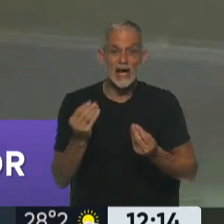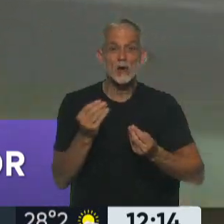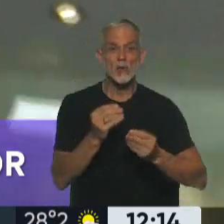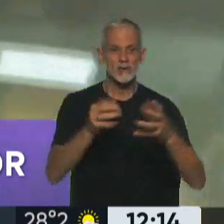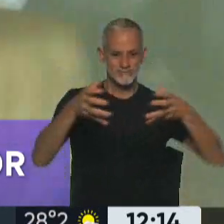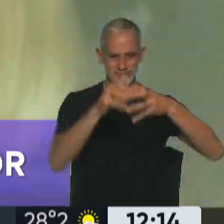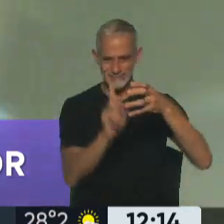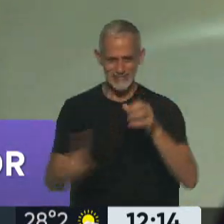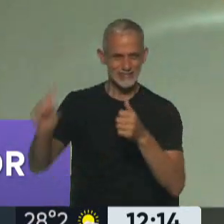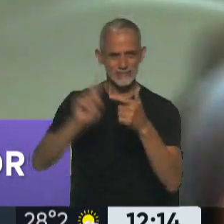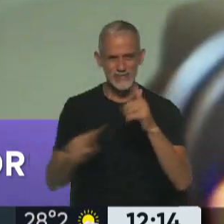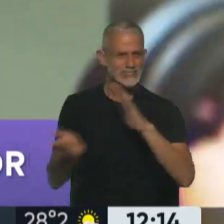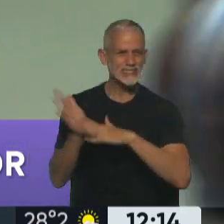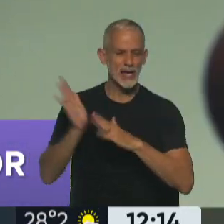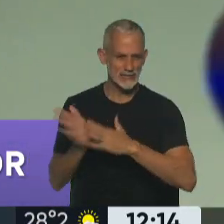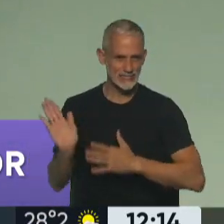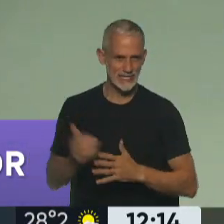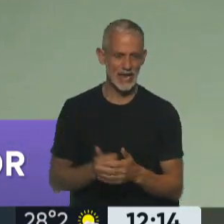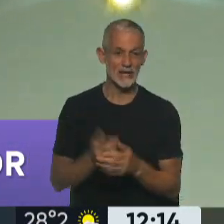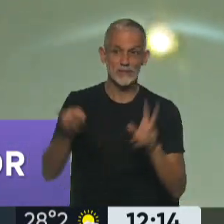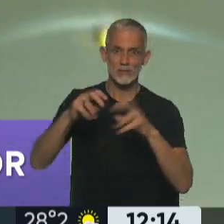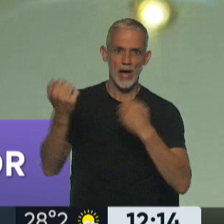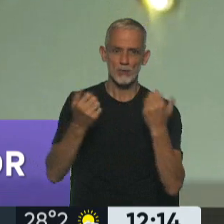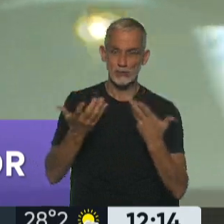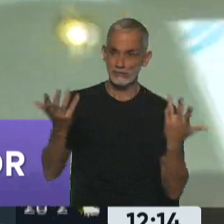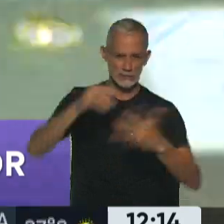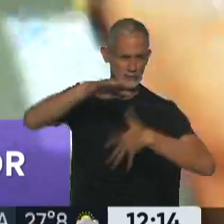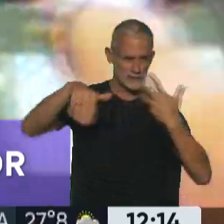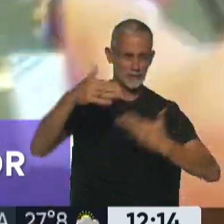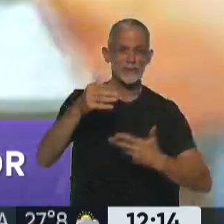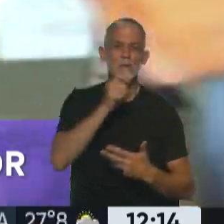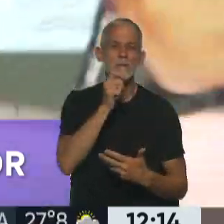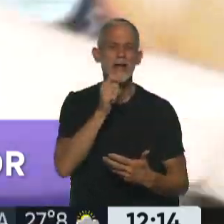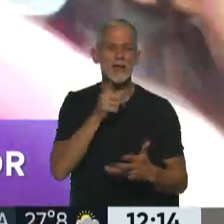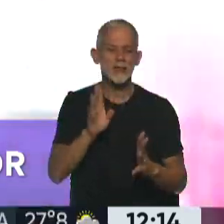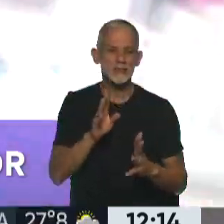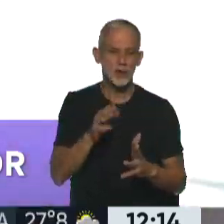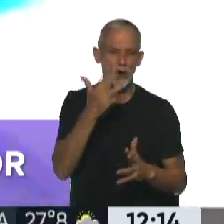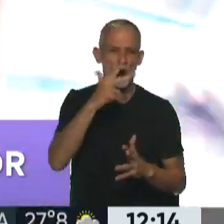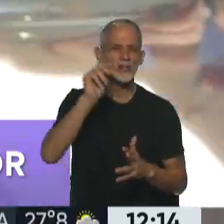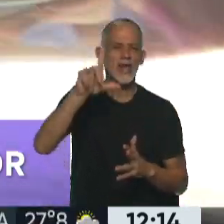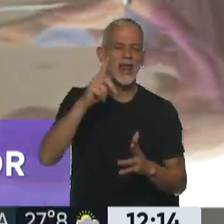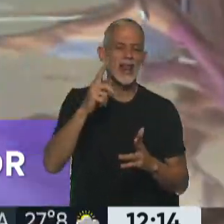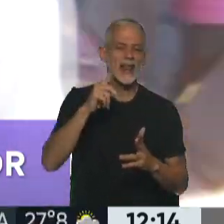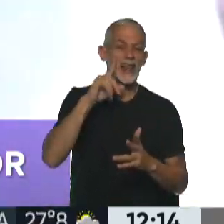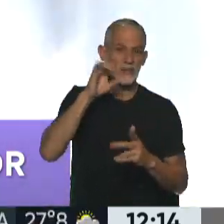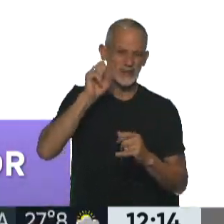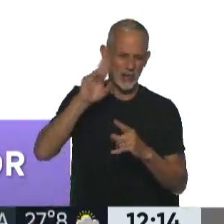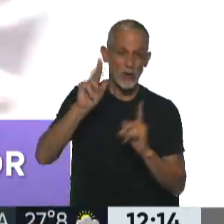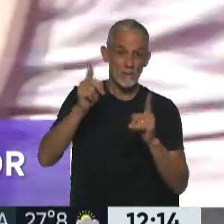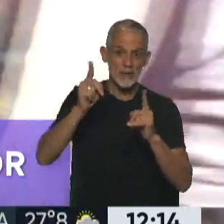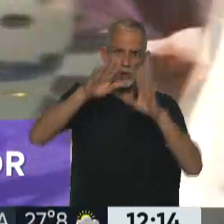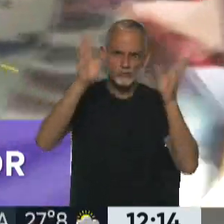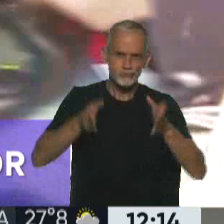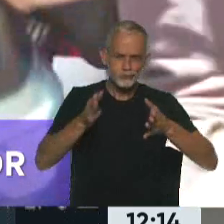salen, recordemos, en un desborde realmente, aquí en el Hotel Libertador, que ha sido el centro y el